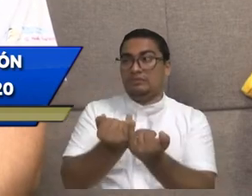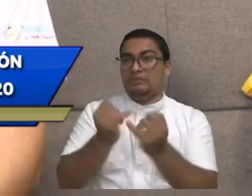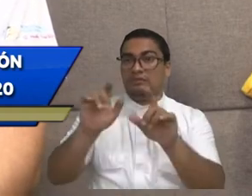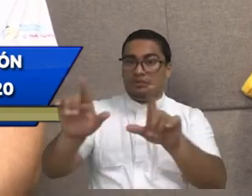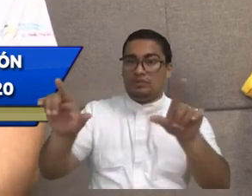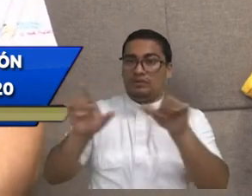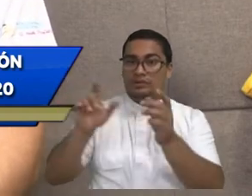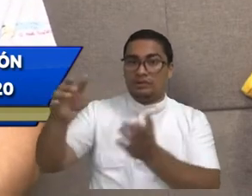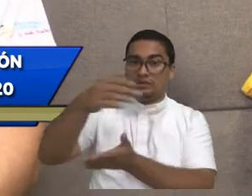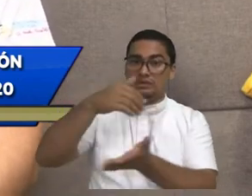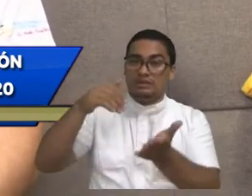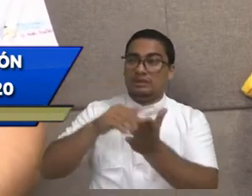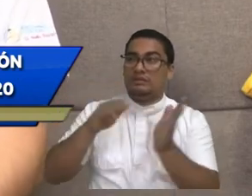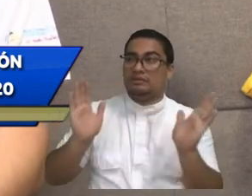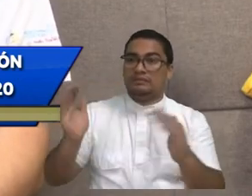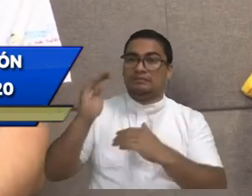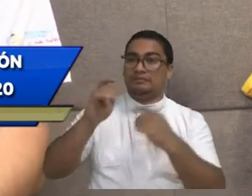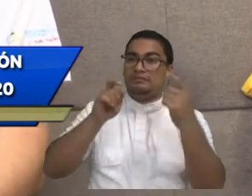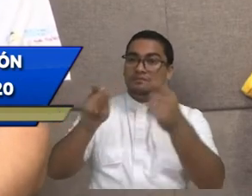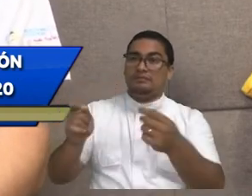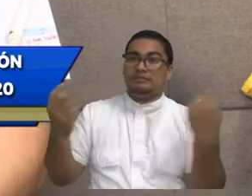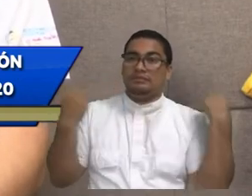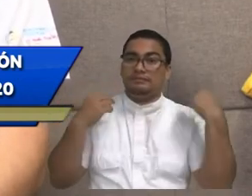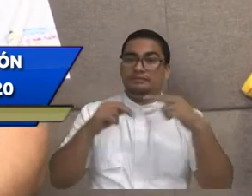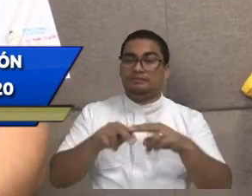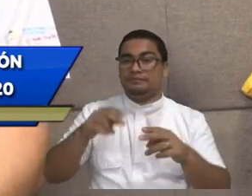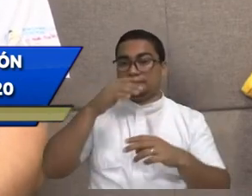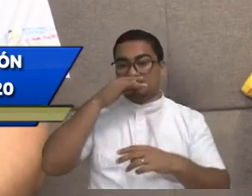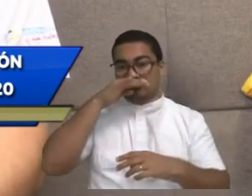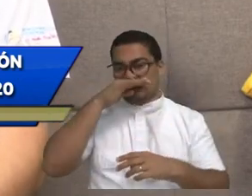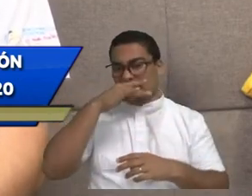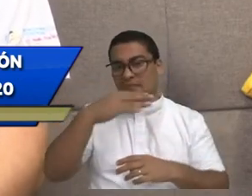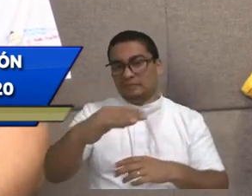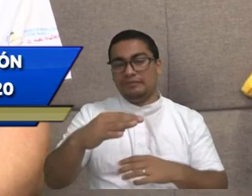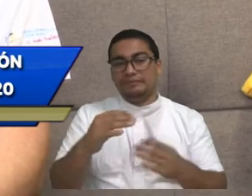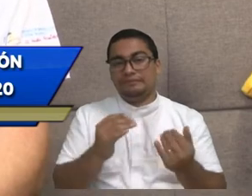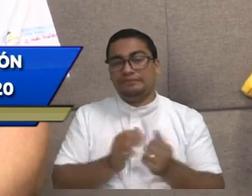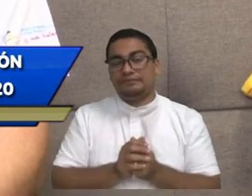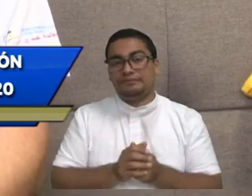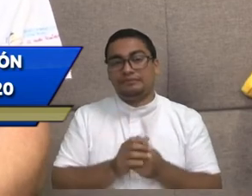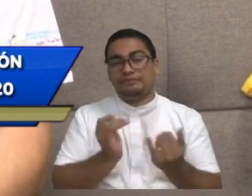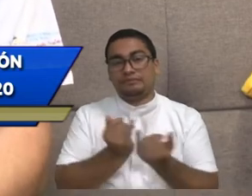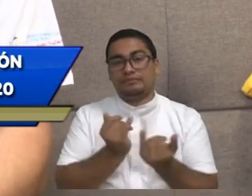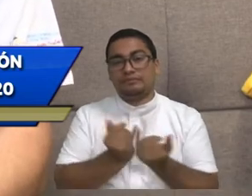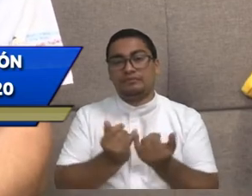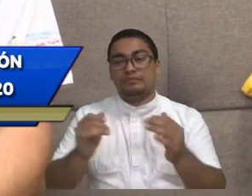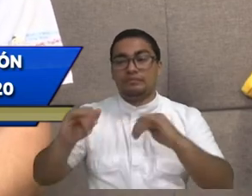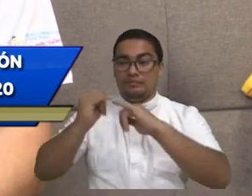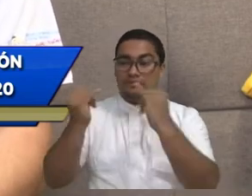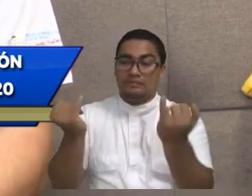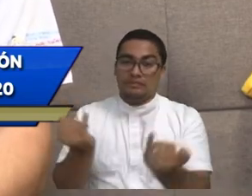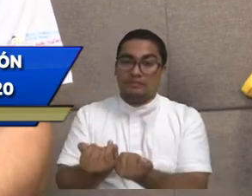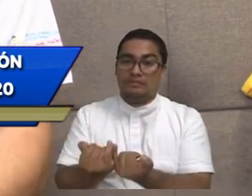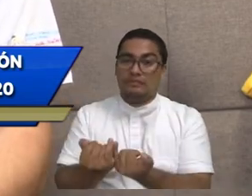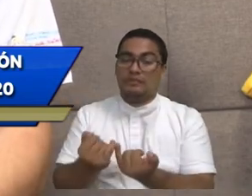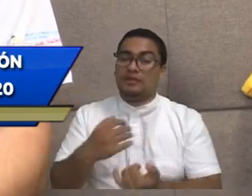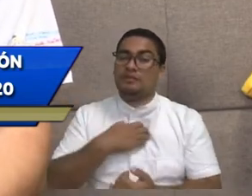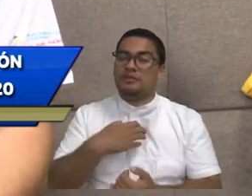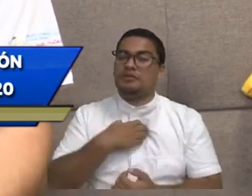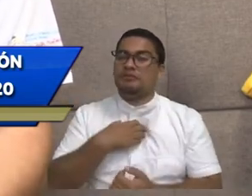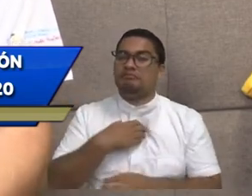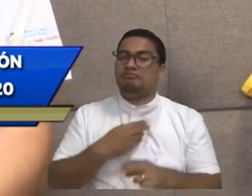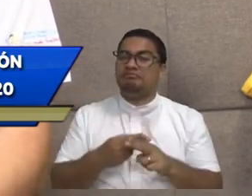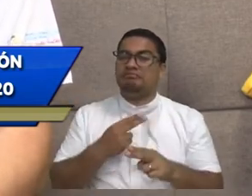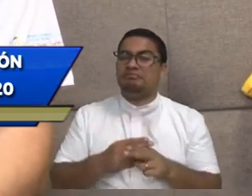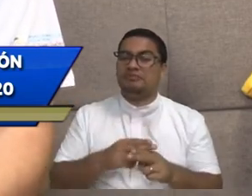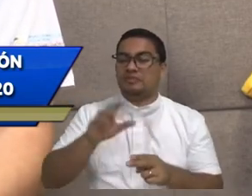evaluación y certificación de docentes de inglés igual con una entidad internacional estamos hablando de